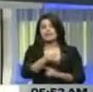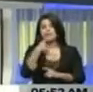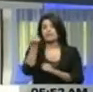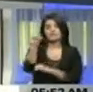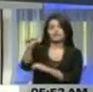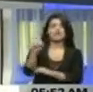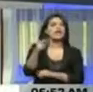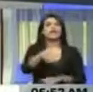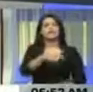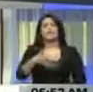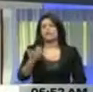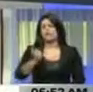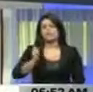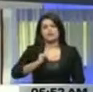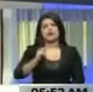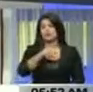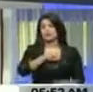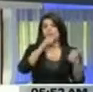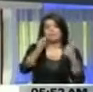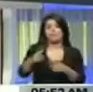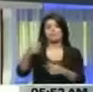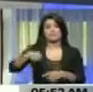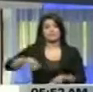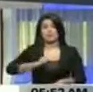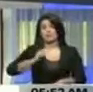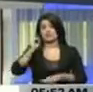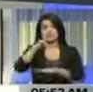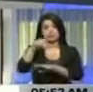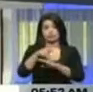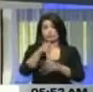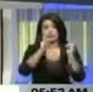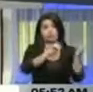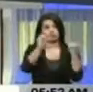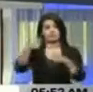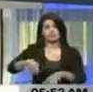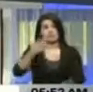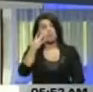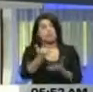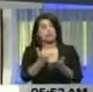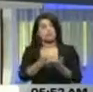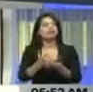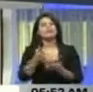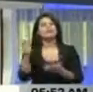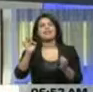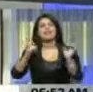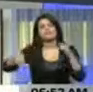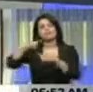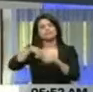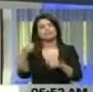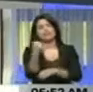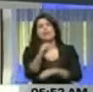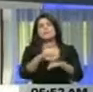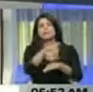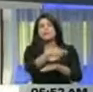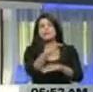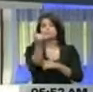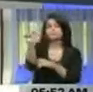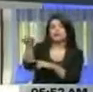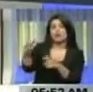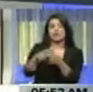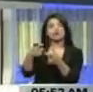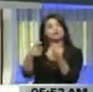hacer lo que quieran, si quieren nombran presidente desde el Parlamento, ahora vamos a ver si se cumple, porque están de espalda a todos los poderes, ellos quisieron ser un superpoder y